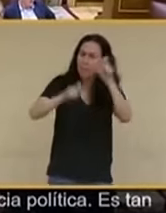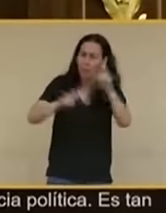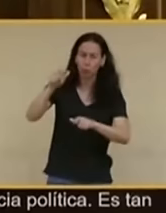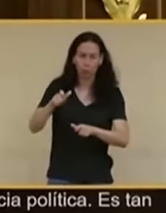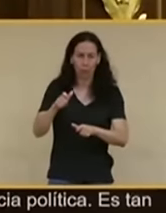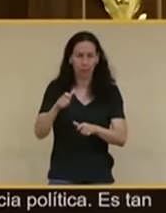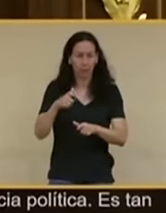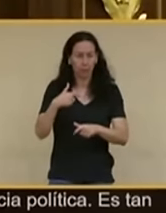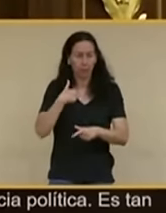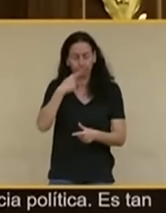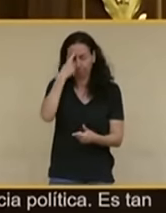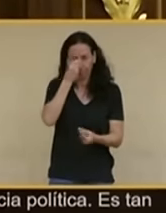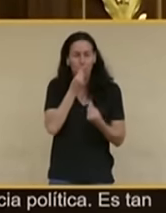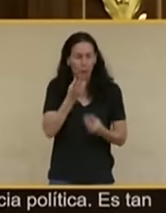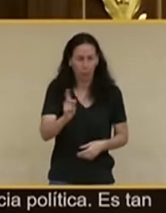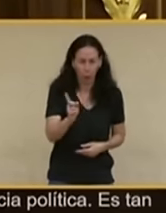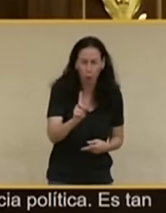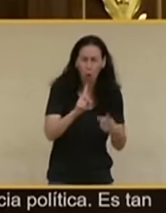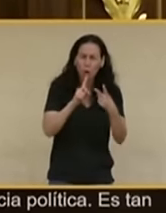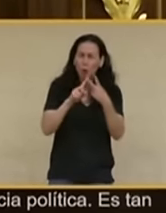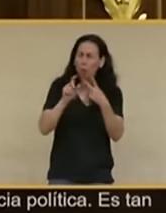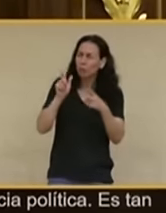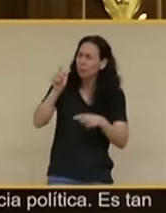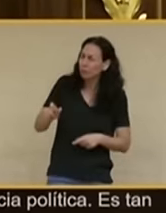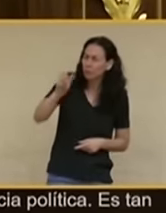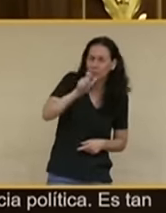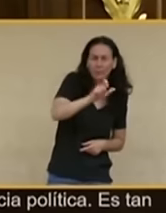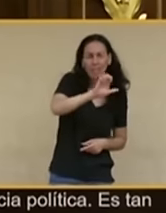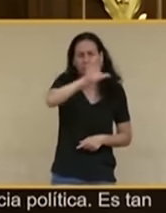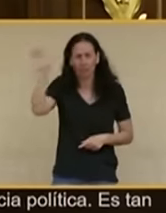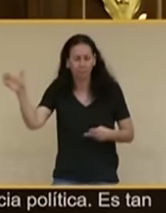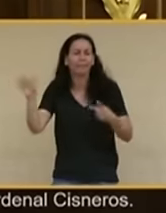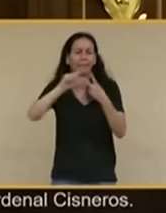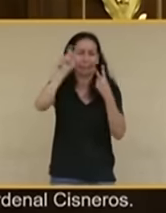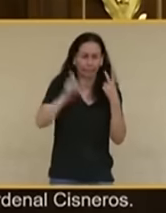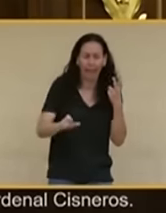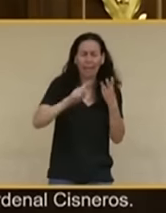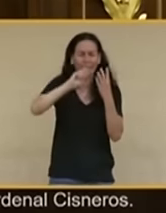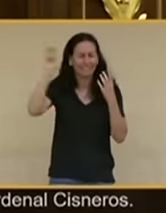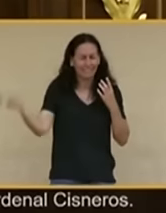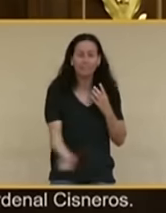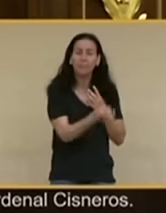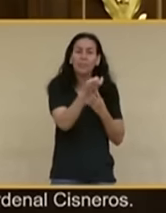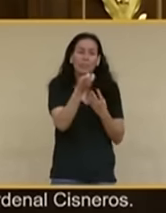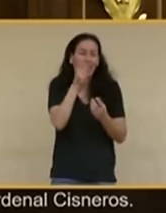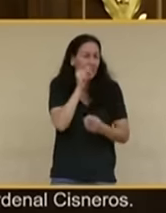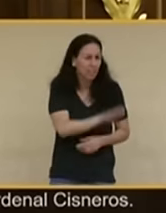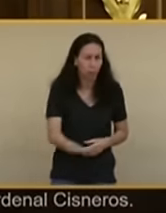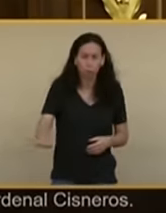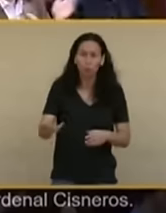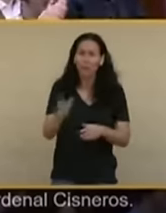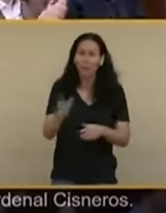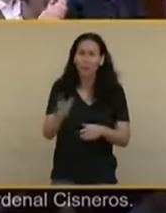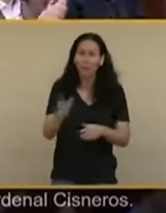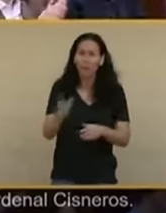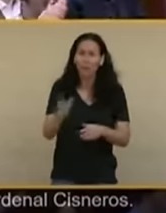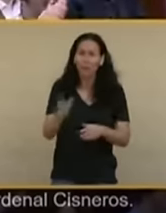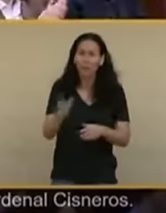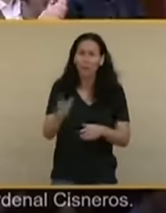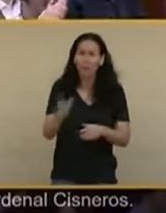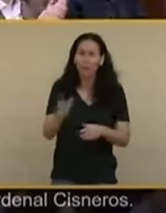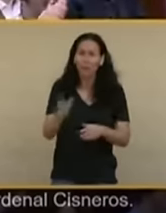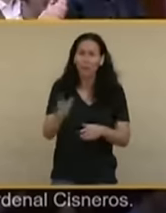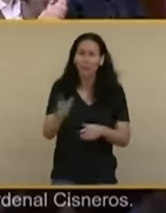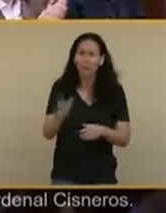a una admiradora de Mussolini como Meloni e incluso a un criminal como Netanyahu con los cadáveres de las niñas y niños de Rafah aún calientes. Una